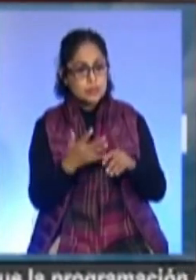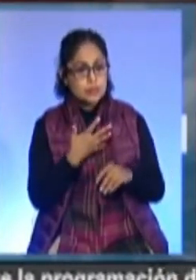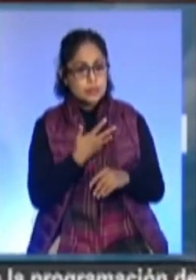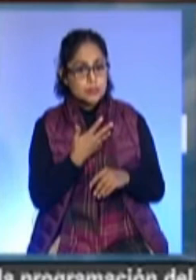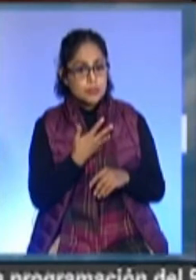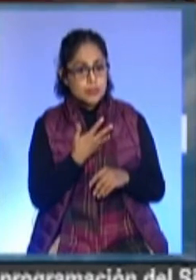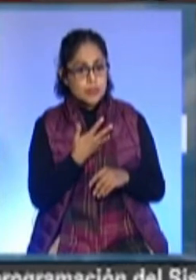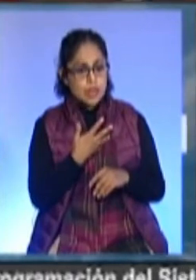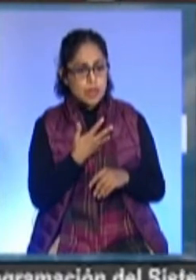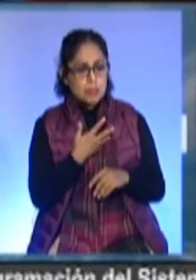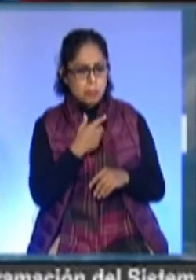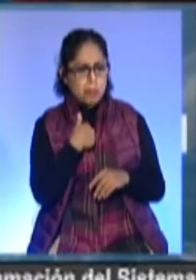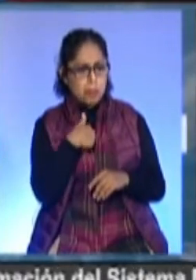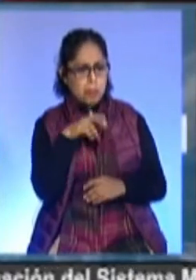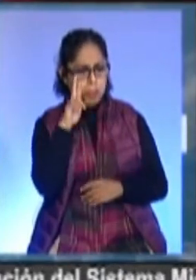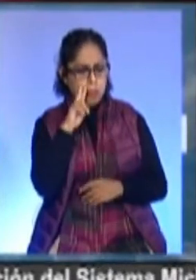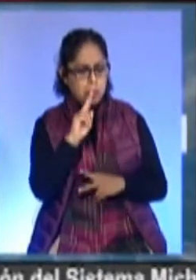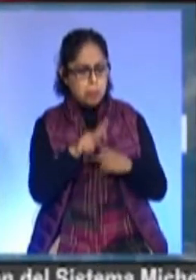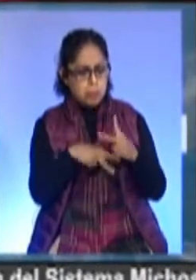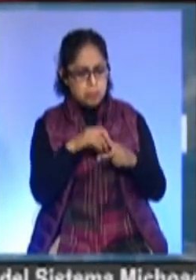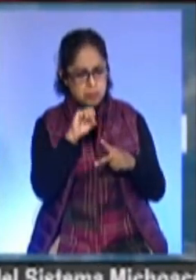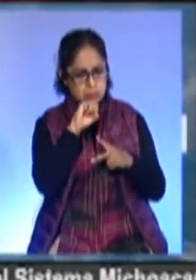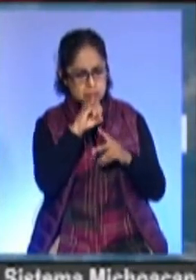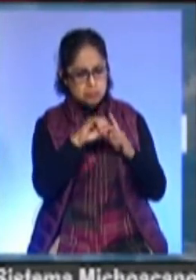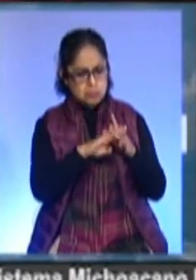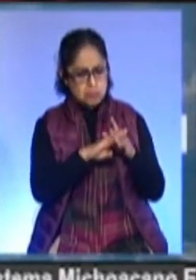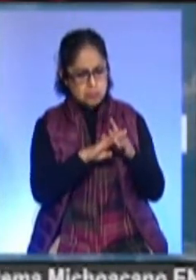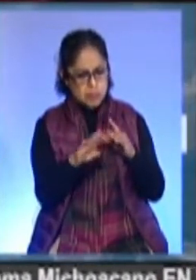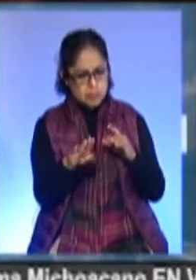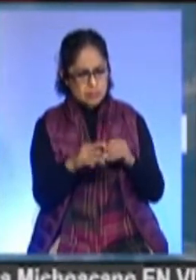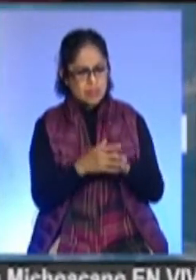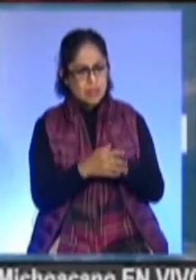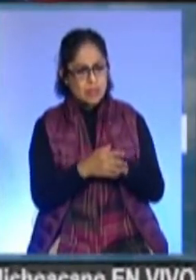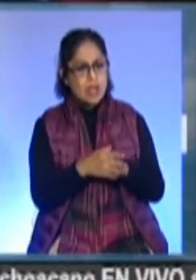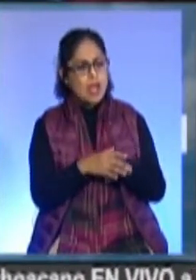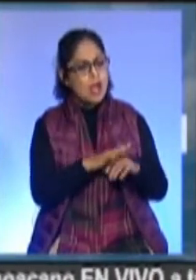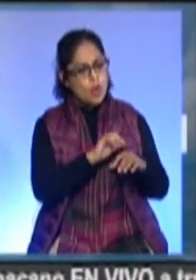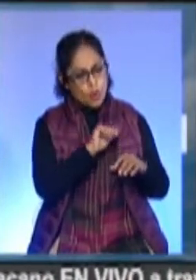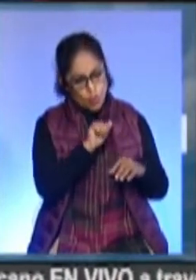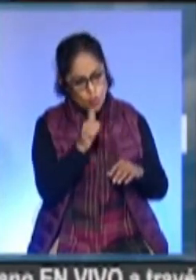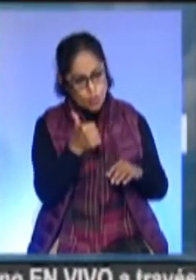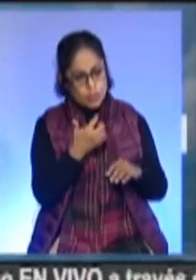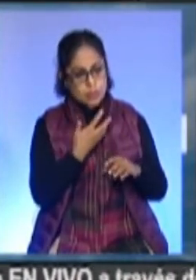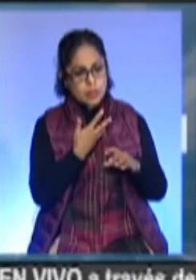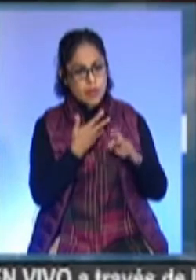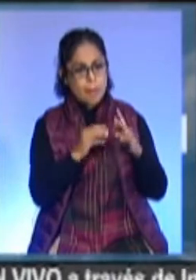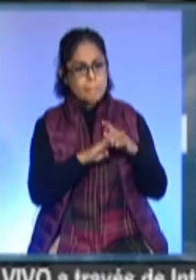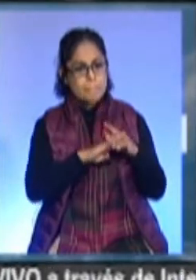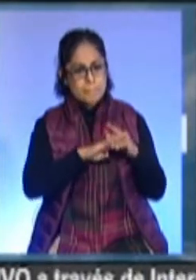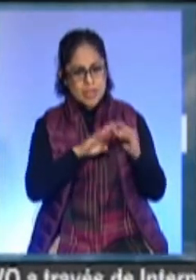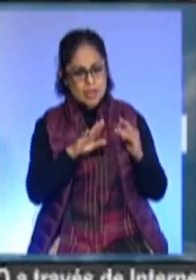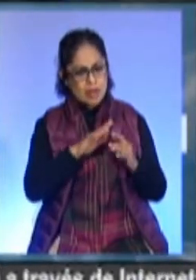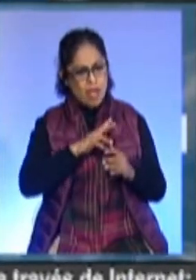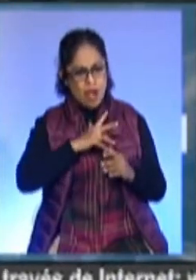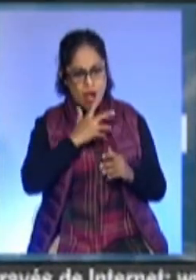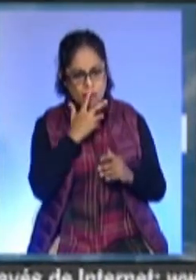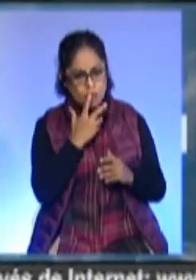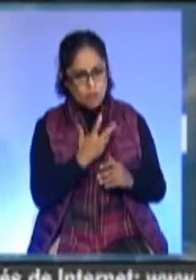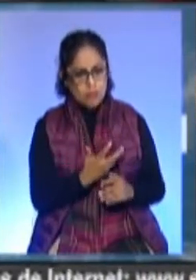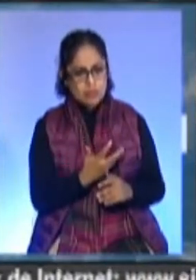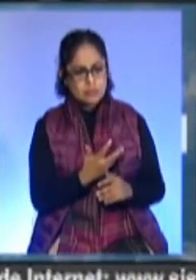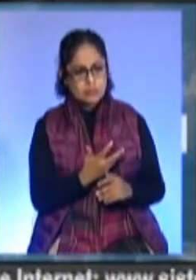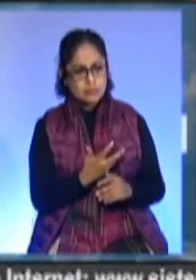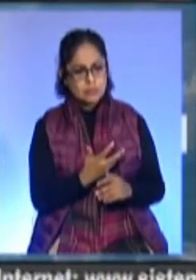es voluntaria, una migración que está planeada, pero también tenemos el sector de la migración que está siendo obligada, un tema